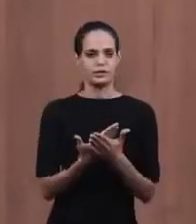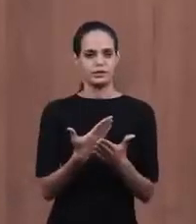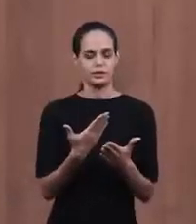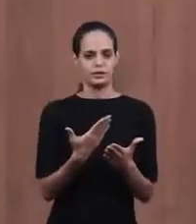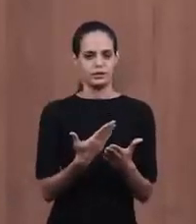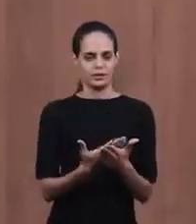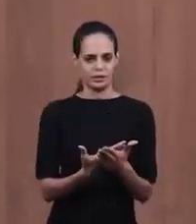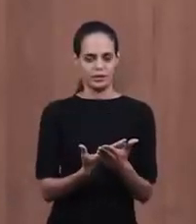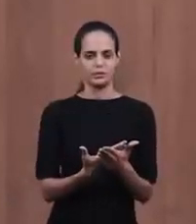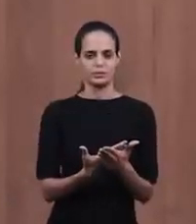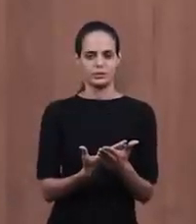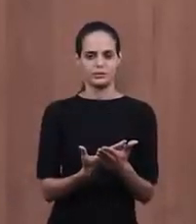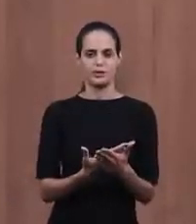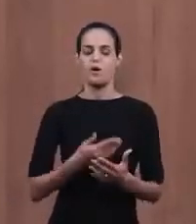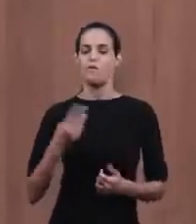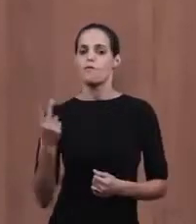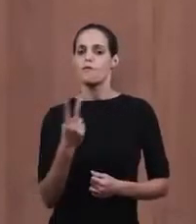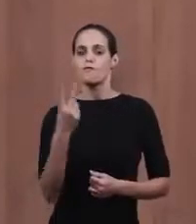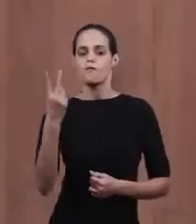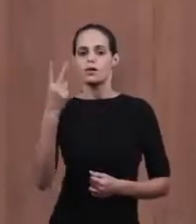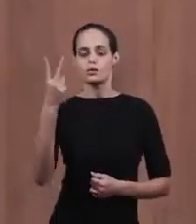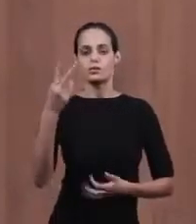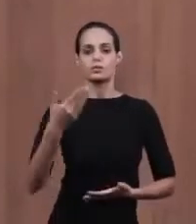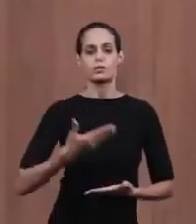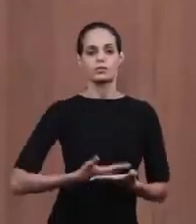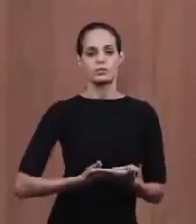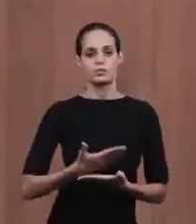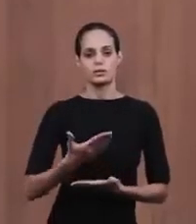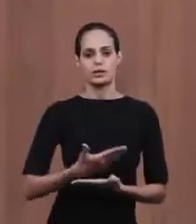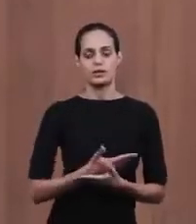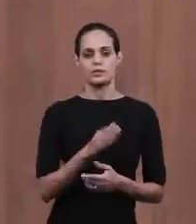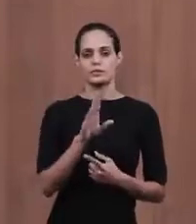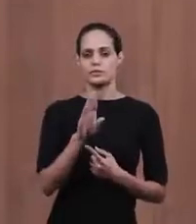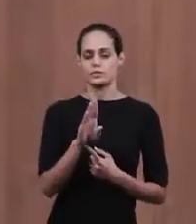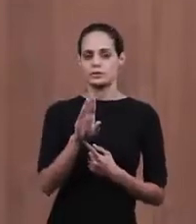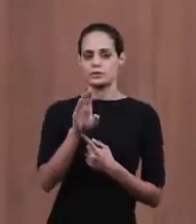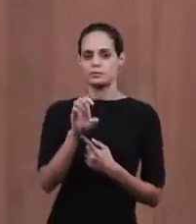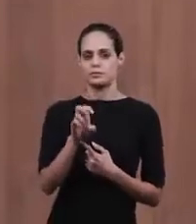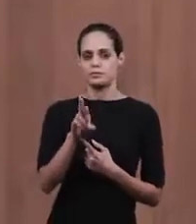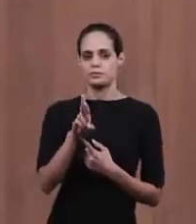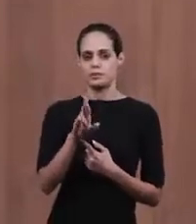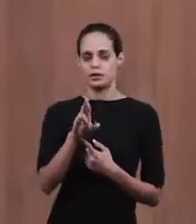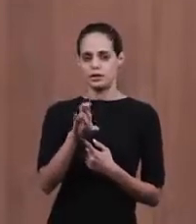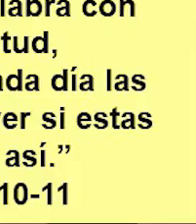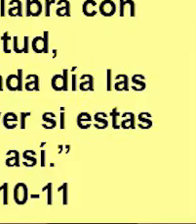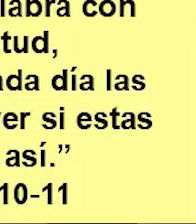La nobleza de los hermanos de Berea. Vamos a leer el texto.